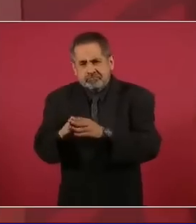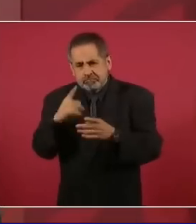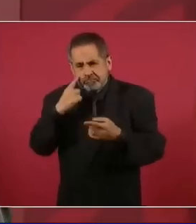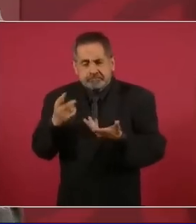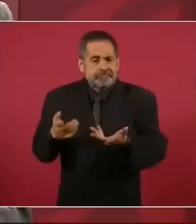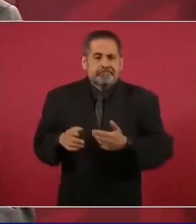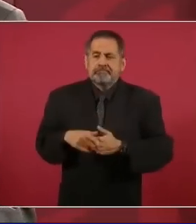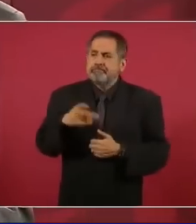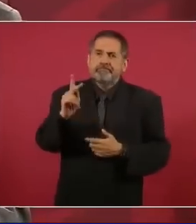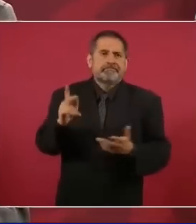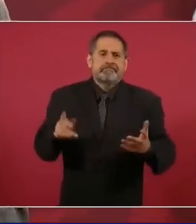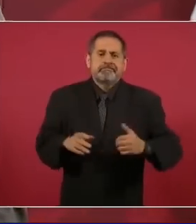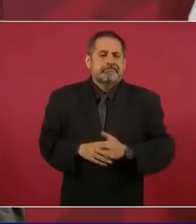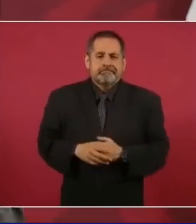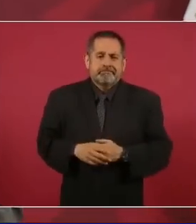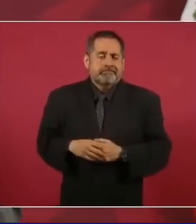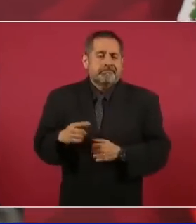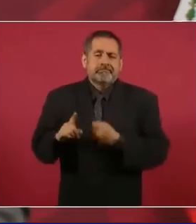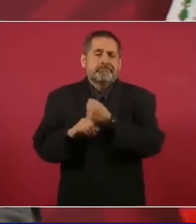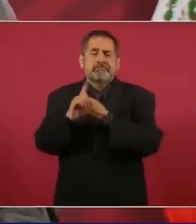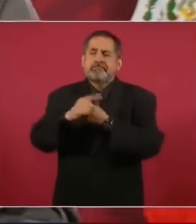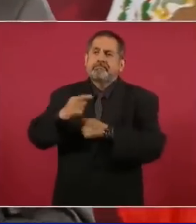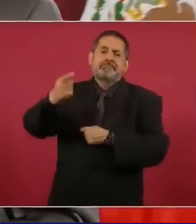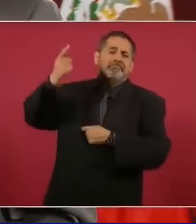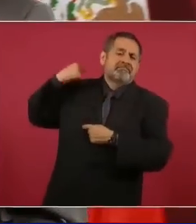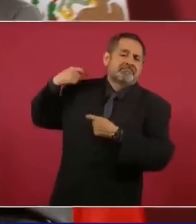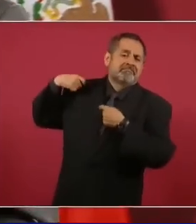pero son herencias,